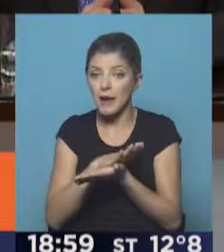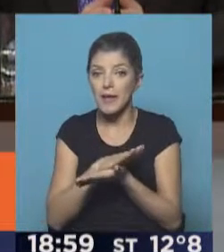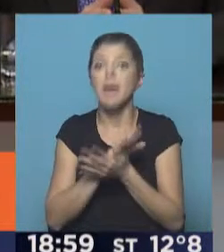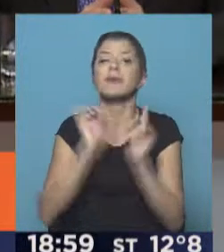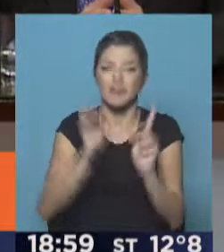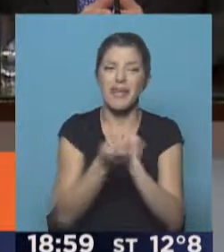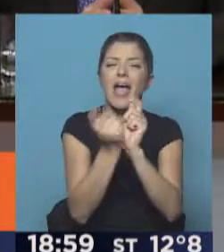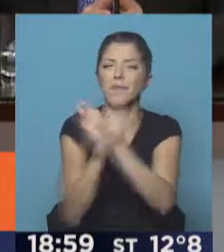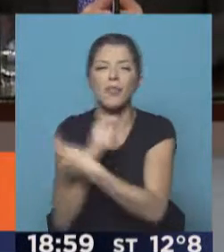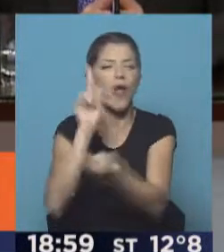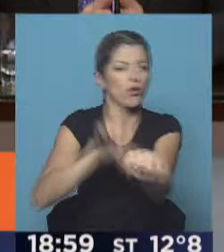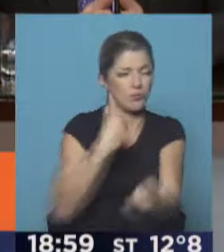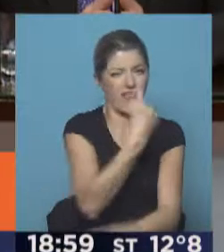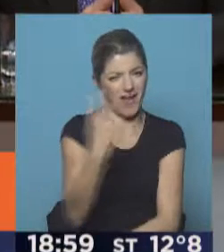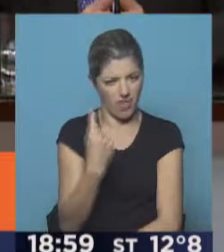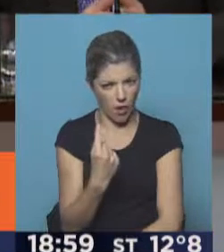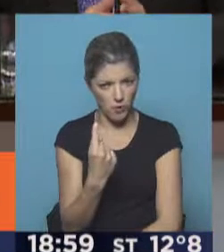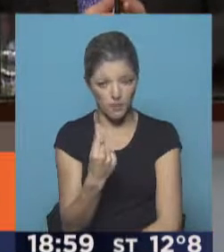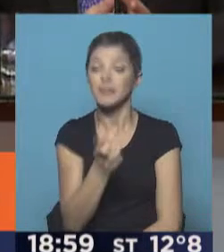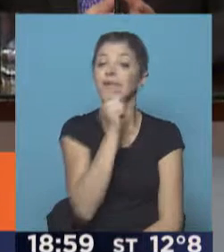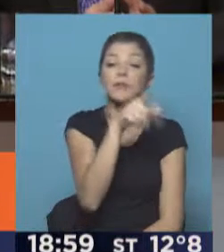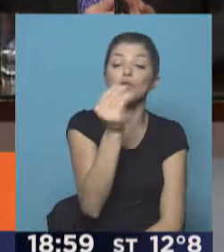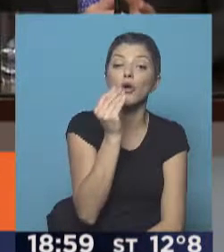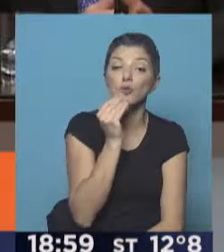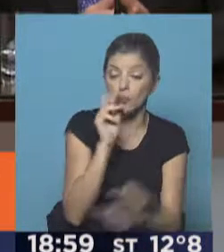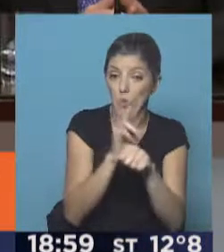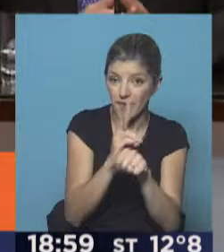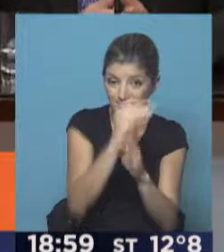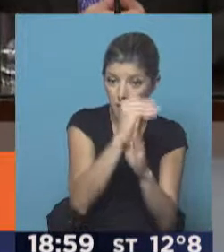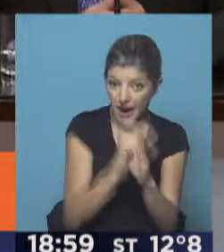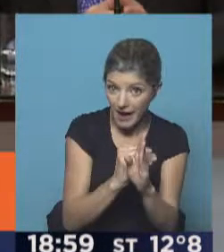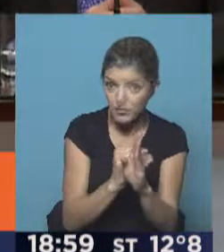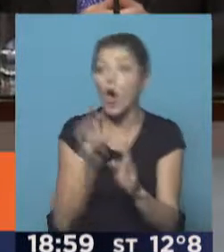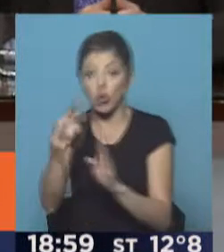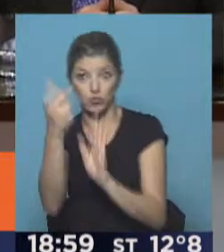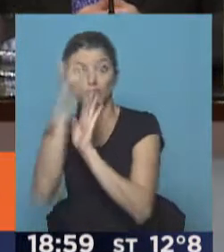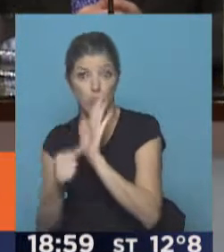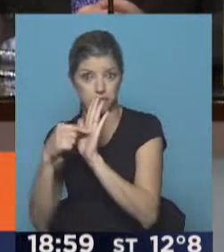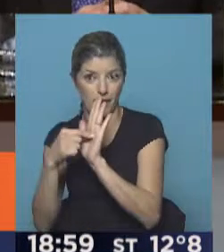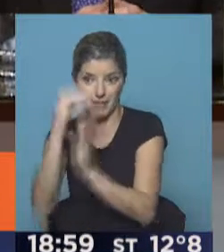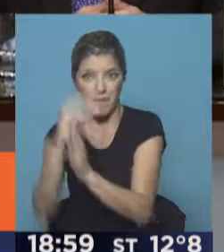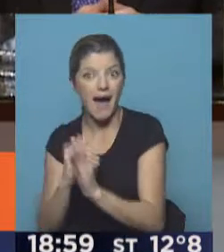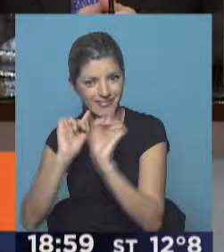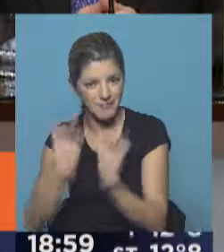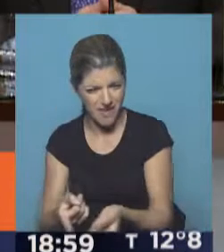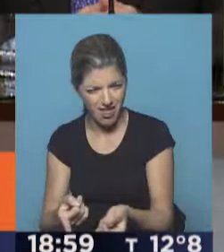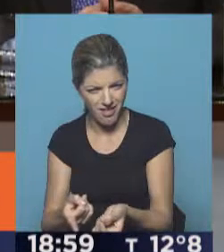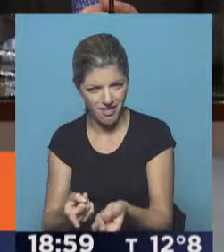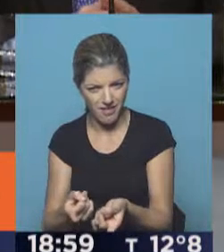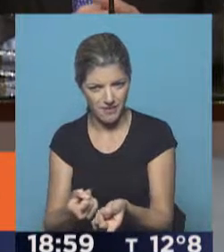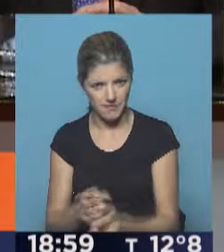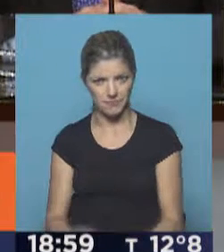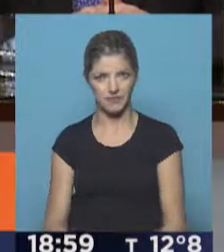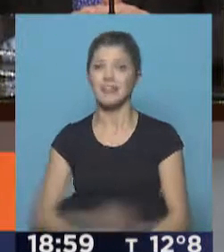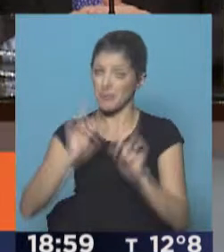uno de nosotros. Cuanto menos consumas, menos va a ser tu tarifa, digamos, tu boleta, tu factura. Eso